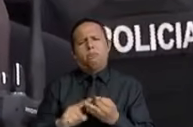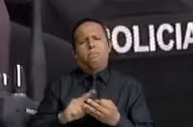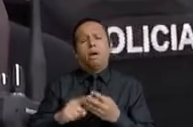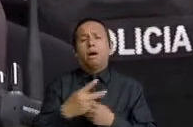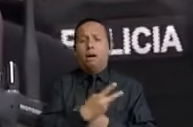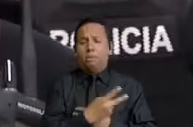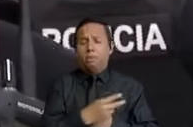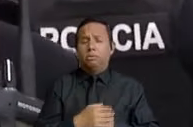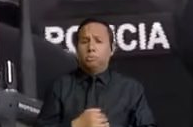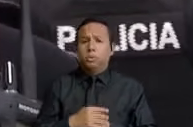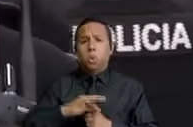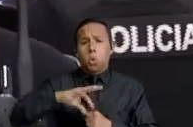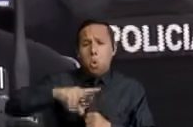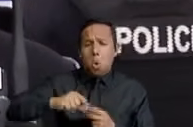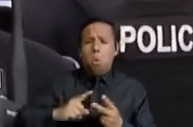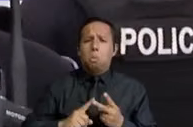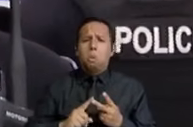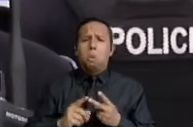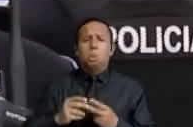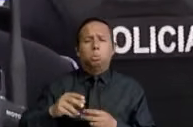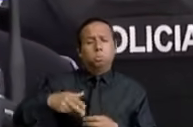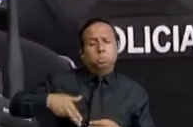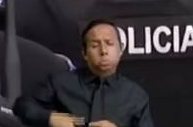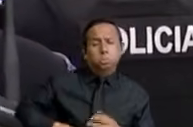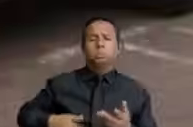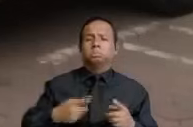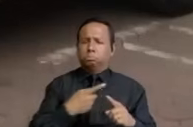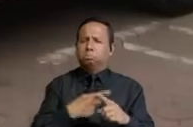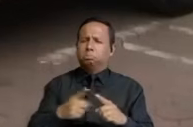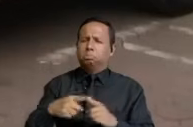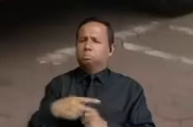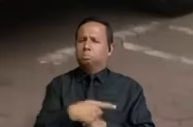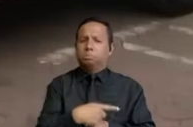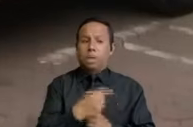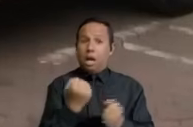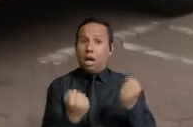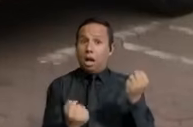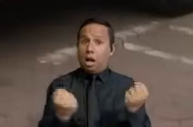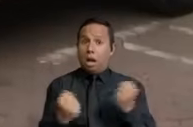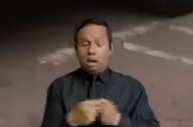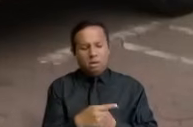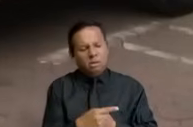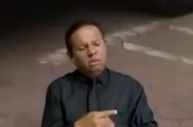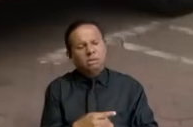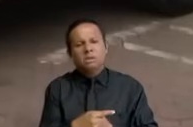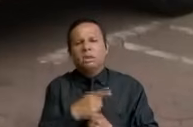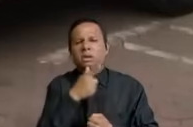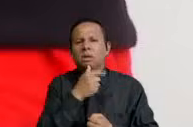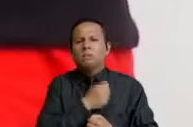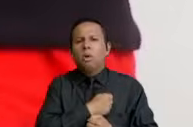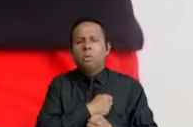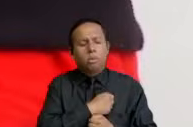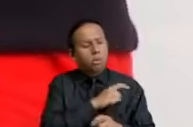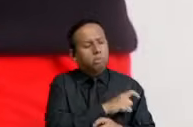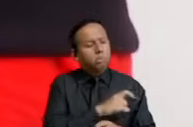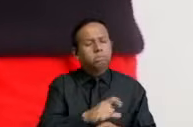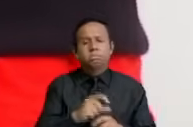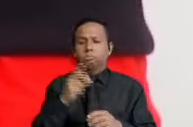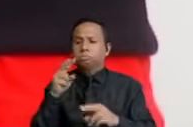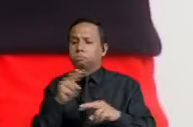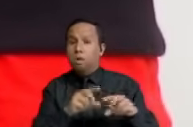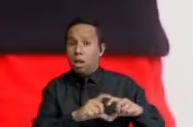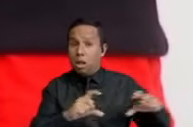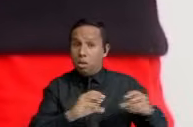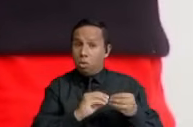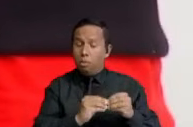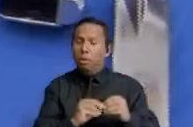ciudadanos dos por robo Igualmente uno por tenencia depor el carro en el que se trasladaban los implicados no estaba reportado como robado